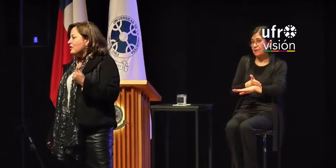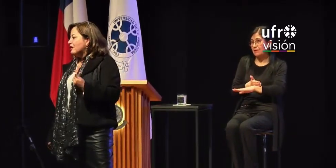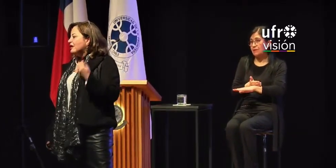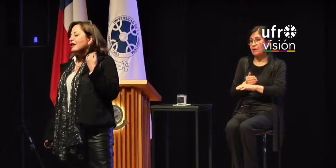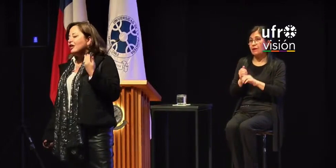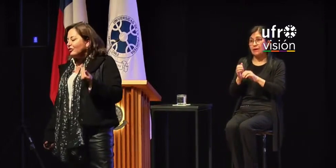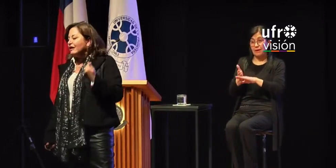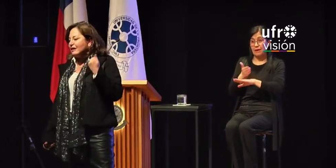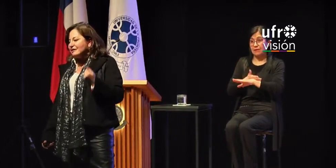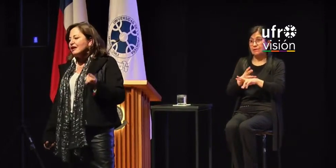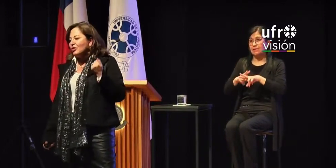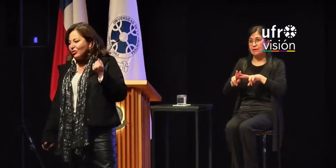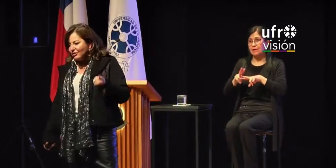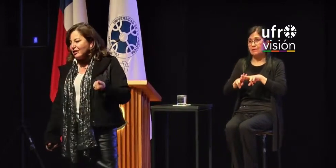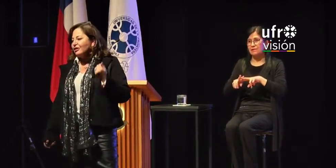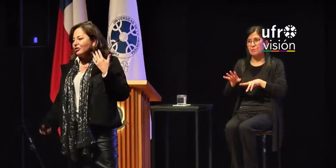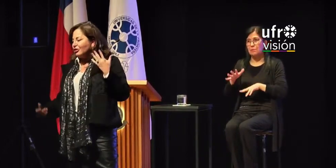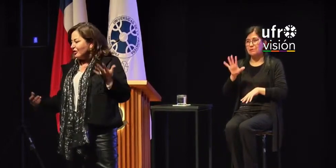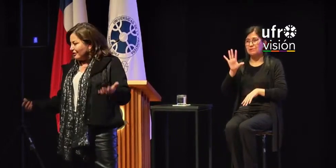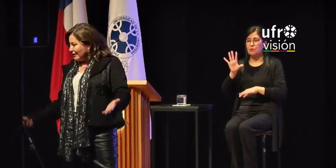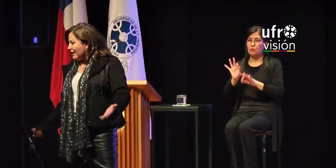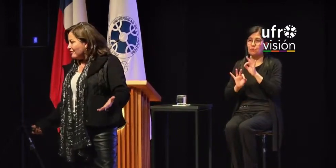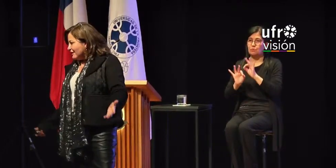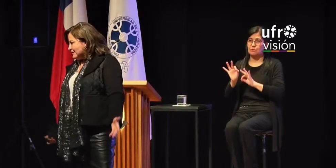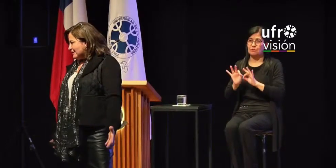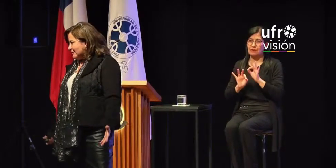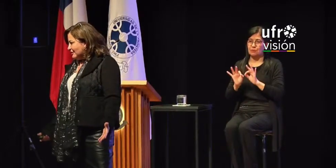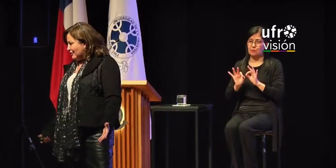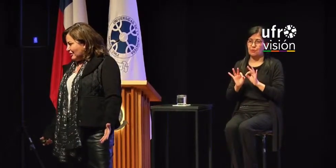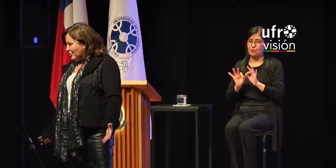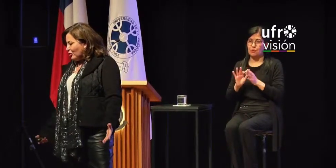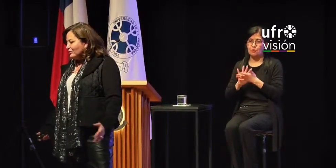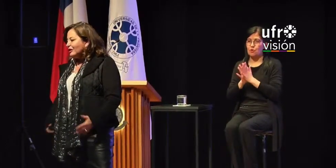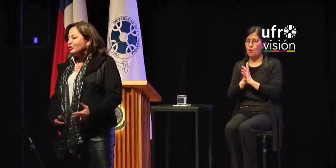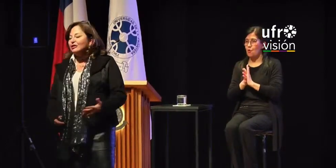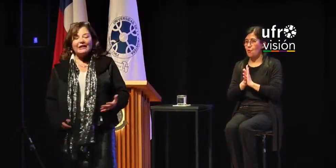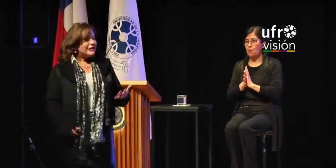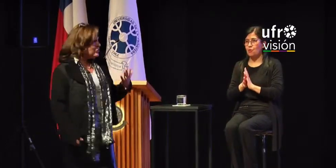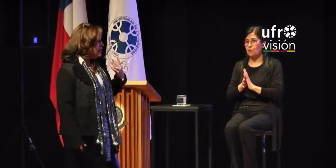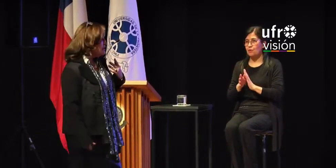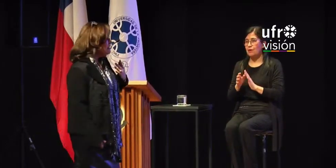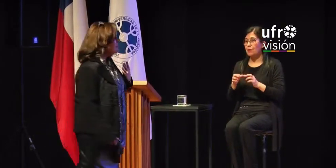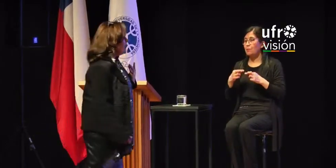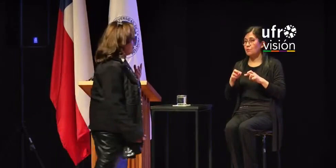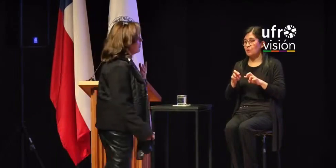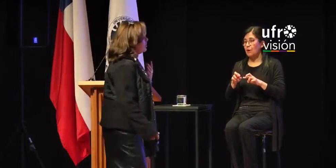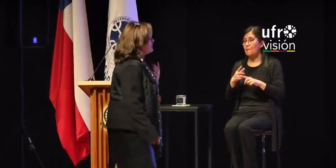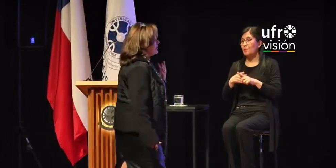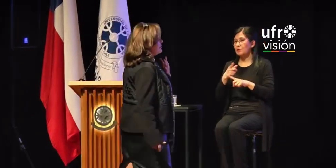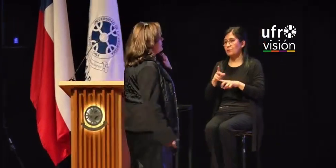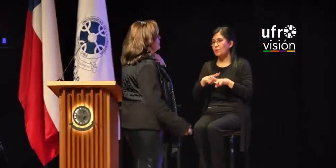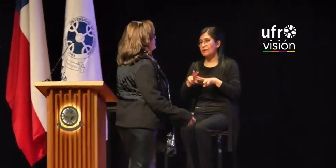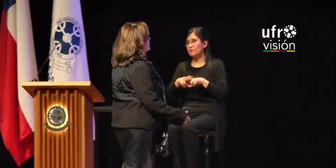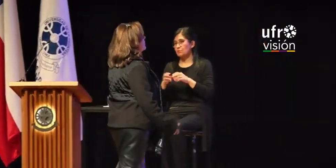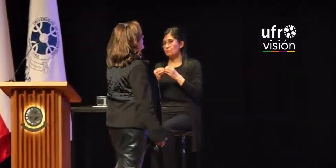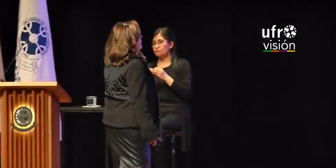se pueden prevenir en el 95% de las veces. Por lo tanto, tenemos que hacer varias